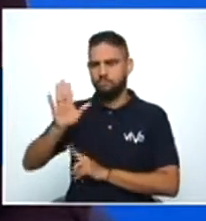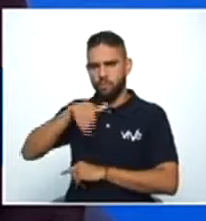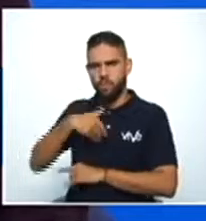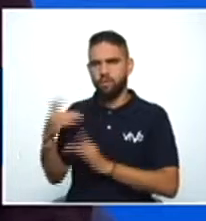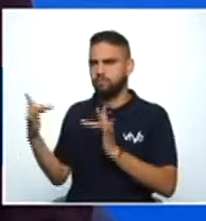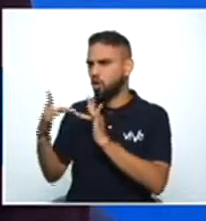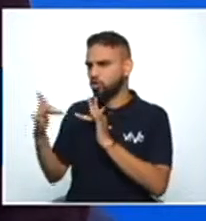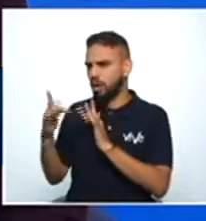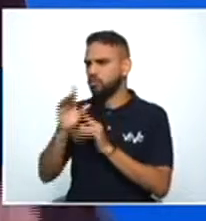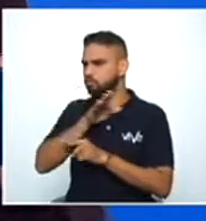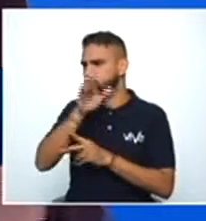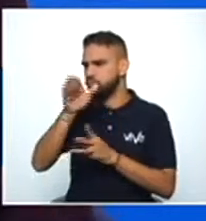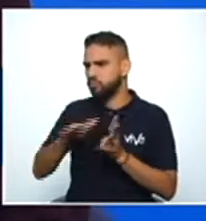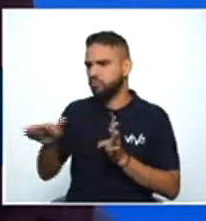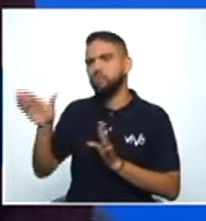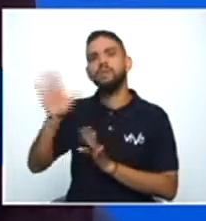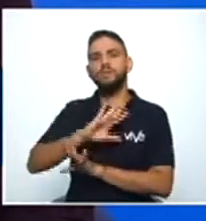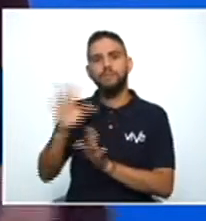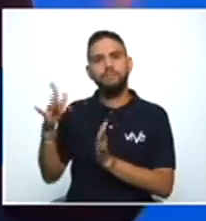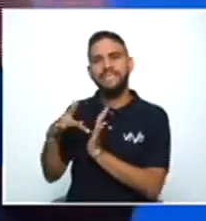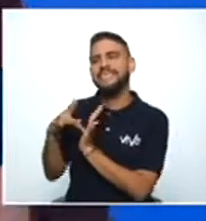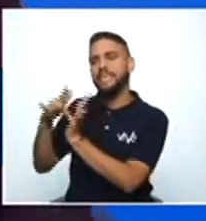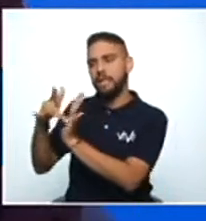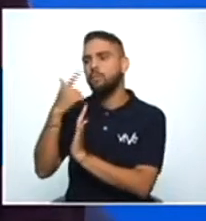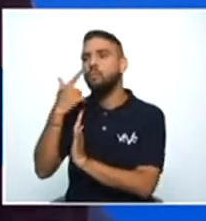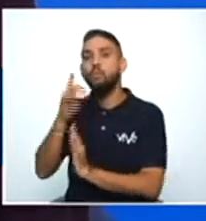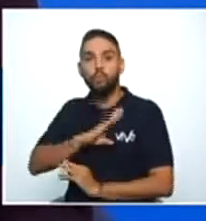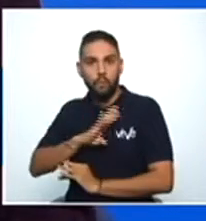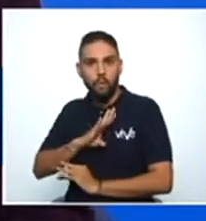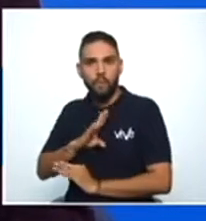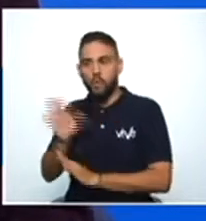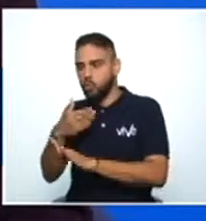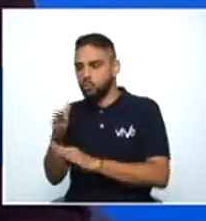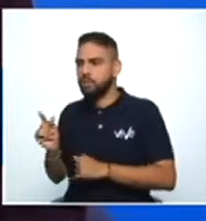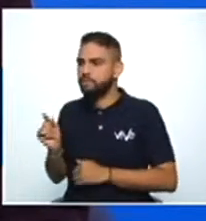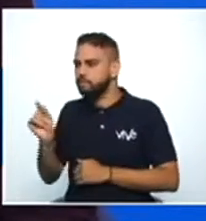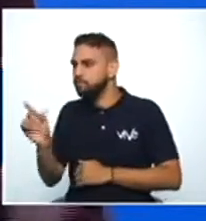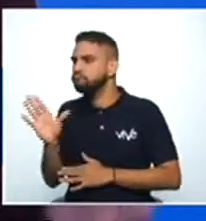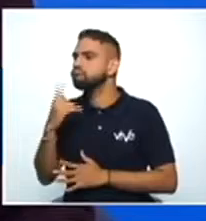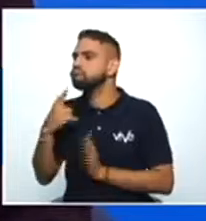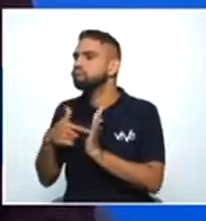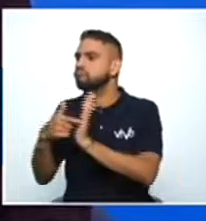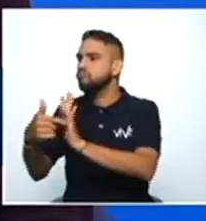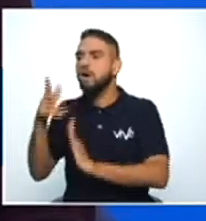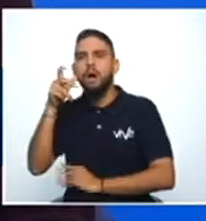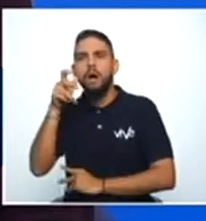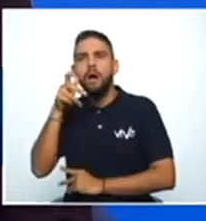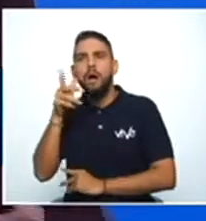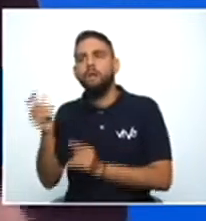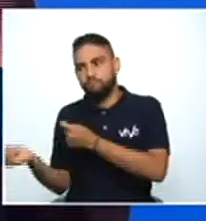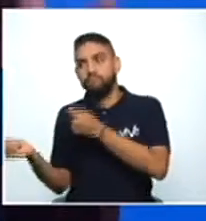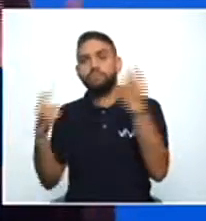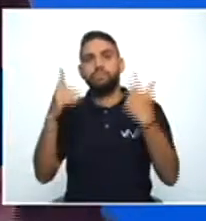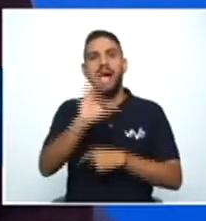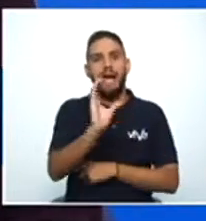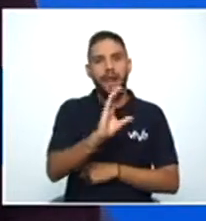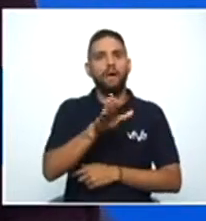acudir a estas instancias su obra discográfica y es posteriormente lo traen a caracas y nosotros con muchísimo gusto pudiésemos